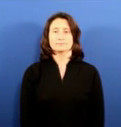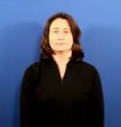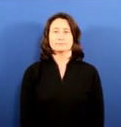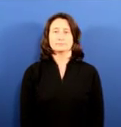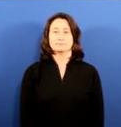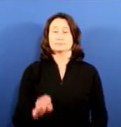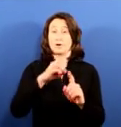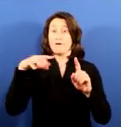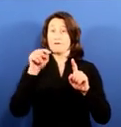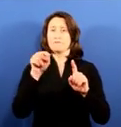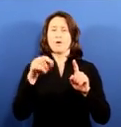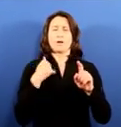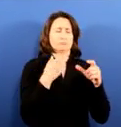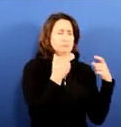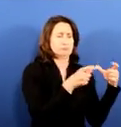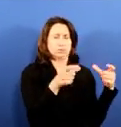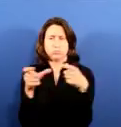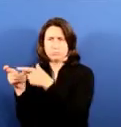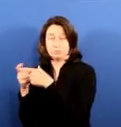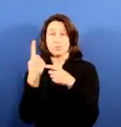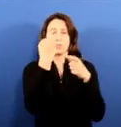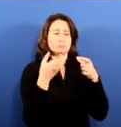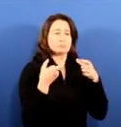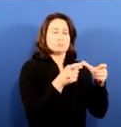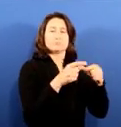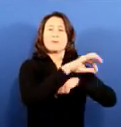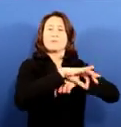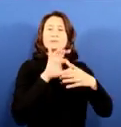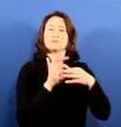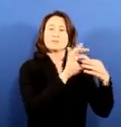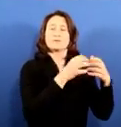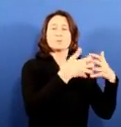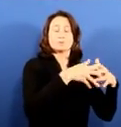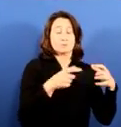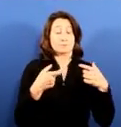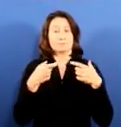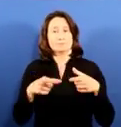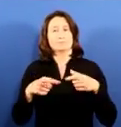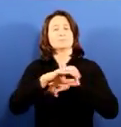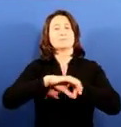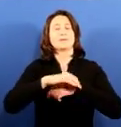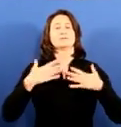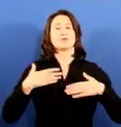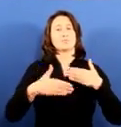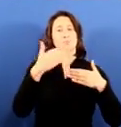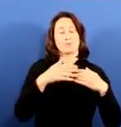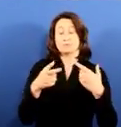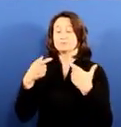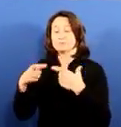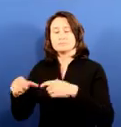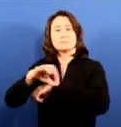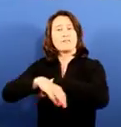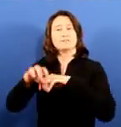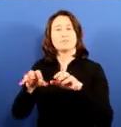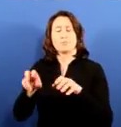la administración y la sociedad, y la proyección del territorio. Esta iniciativa es fruto de una